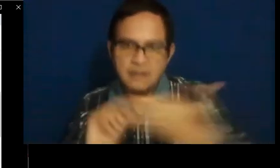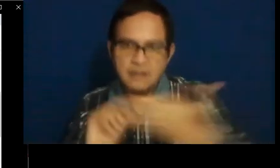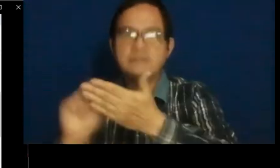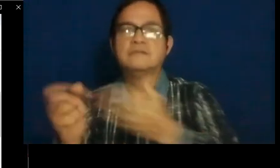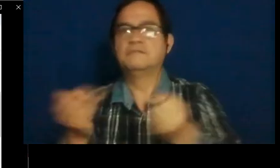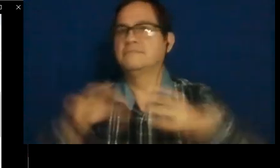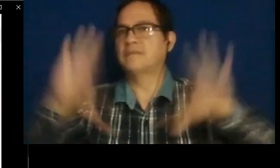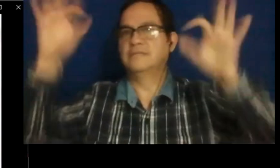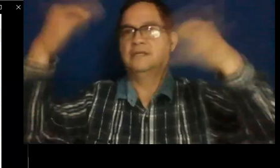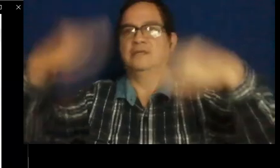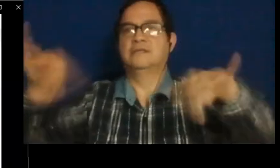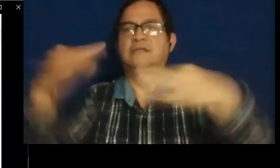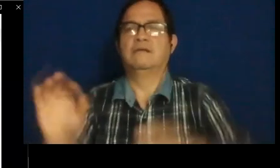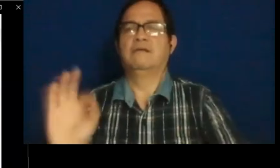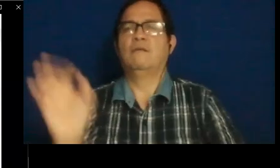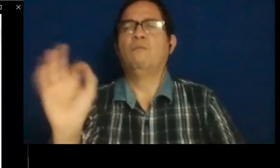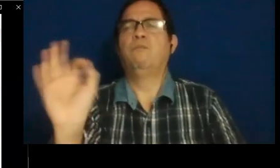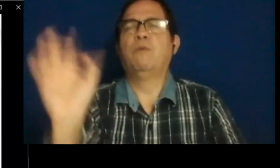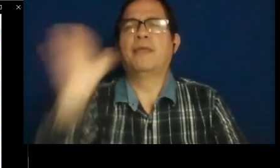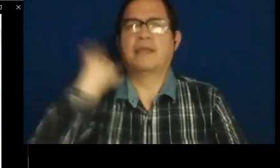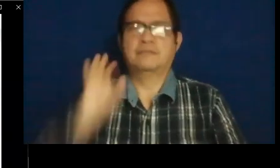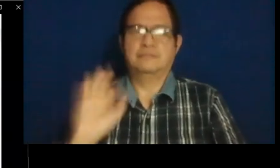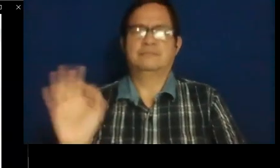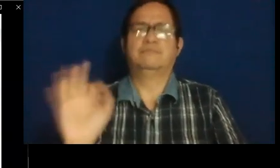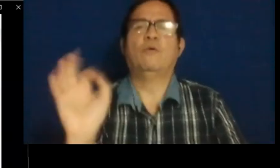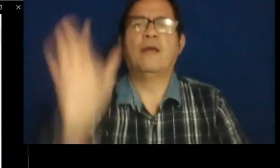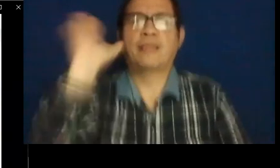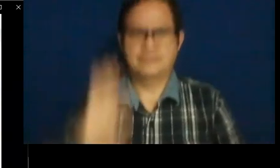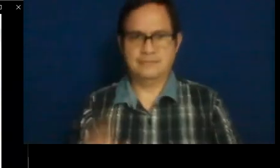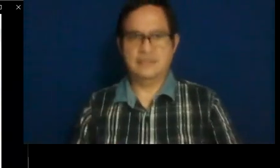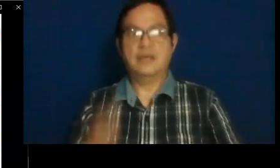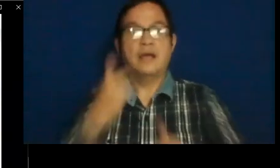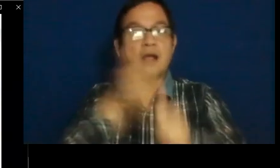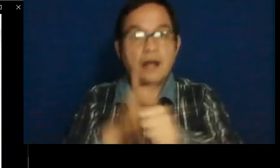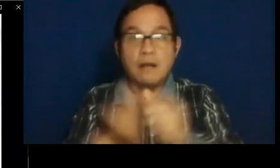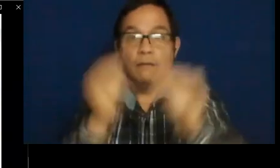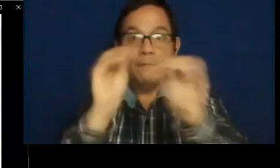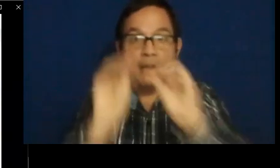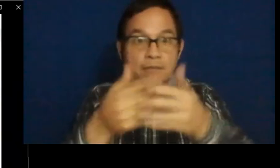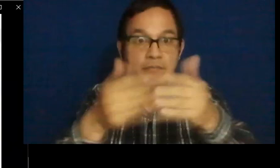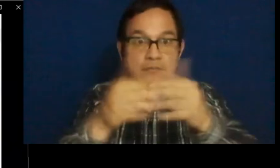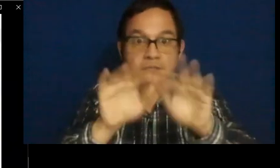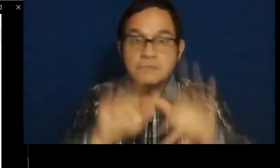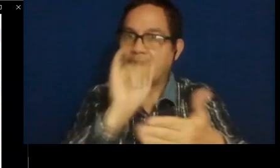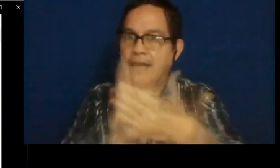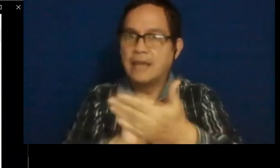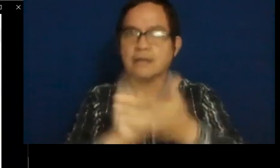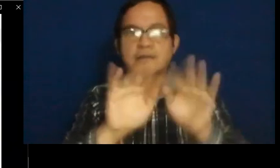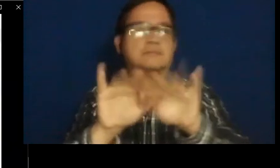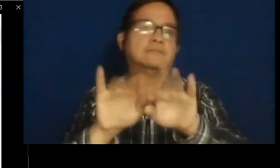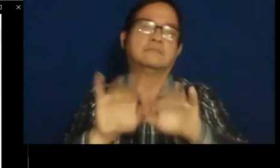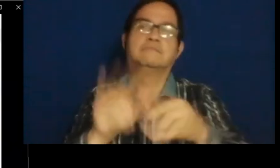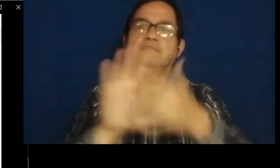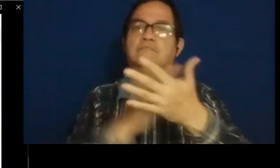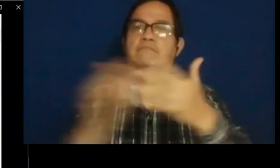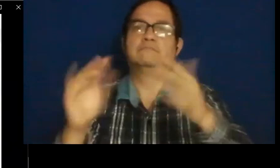Así de simple es. ¿Qué es lo que voy a hacer entonces? Voy a ir llenando cada uno de los datos aquí del simulador para llenar mi